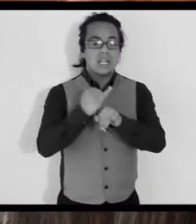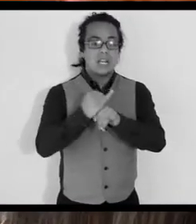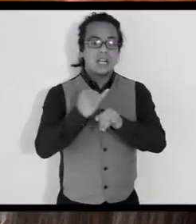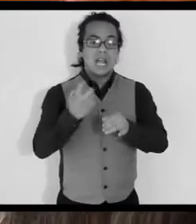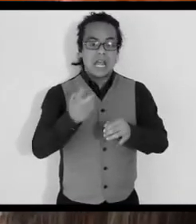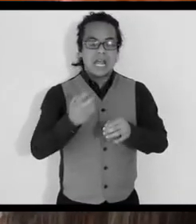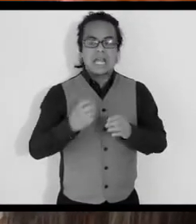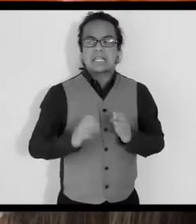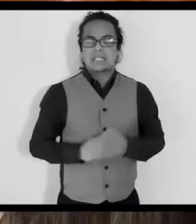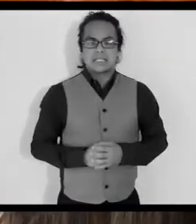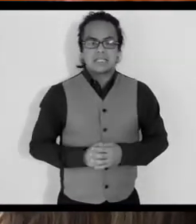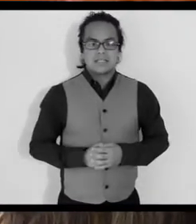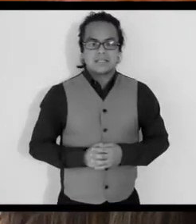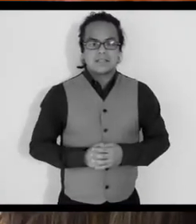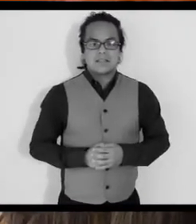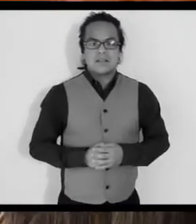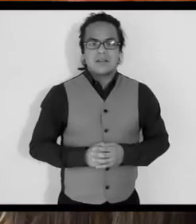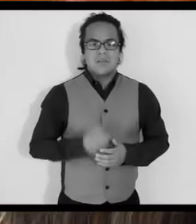cada plataforma,